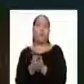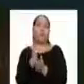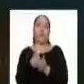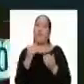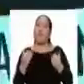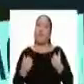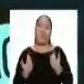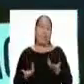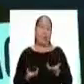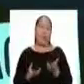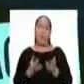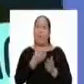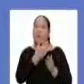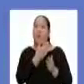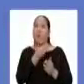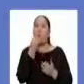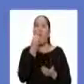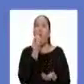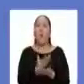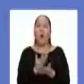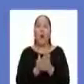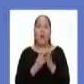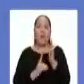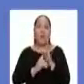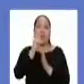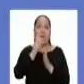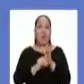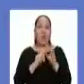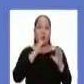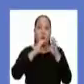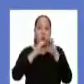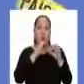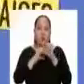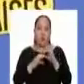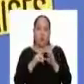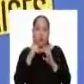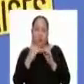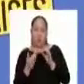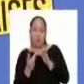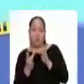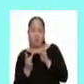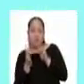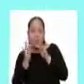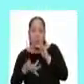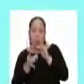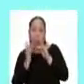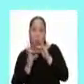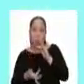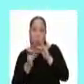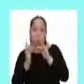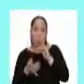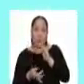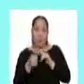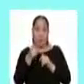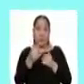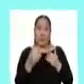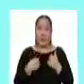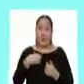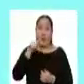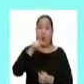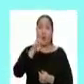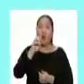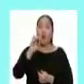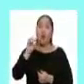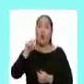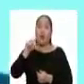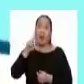avanzado desarrollo de comunicación y presentan interconexiones débiles entre países. Henry, ¿tienes la aplicación de Google Maps